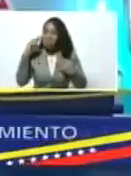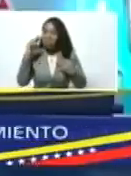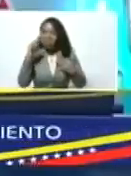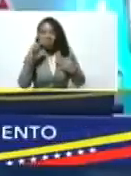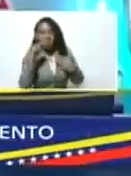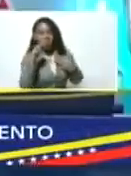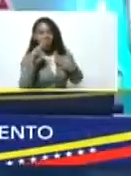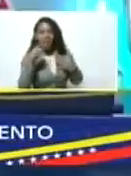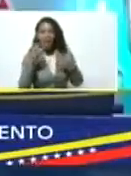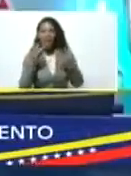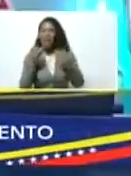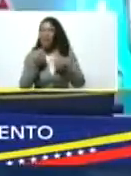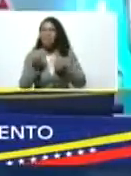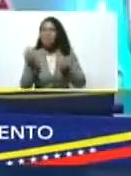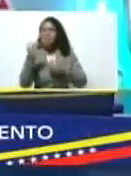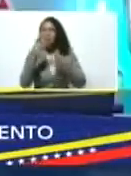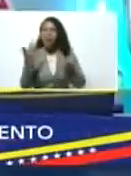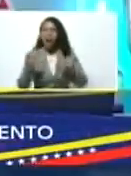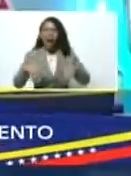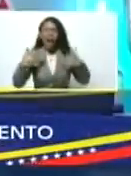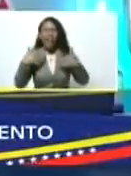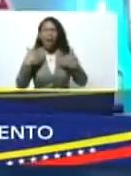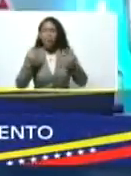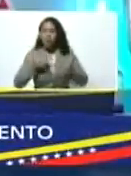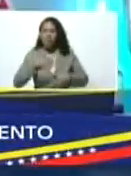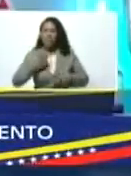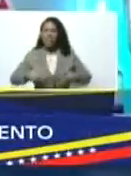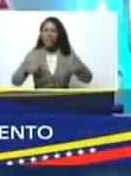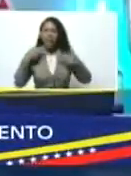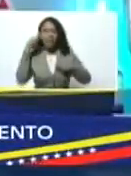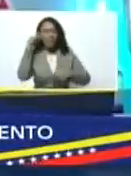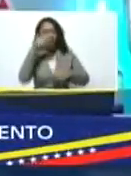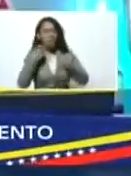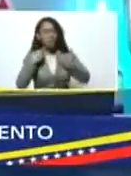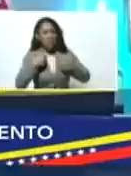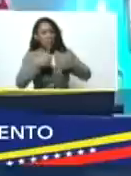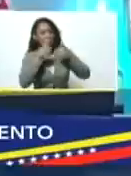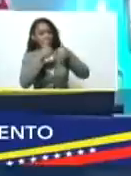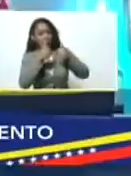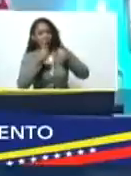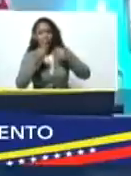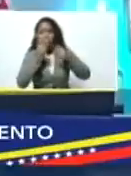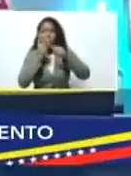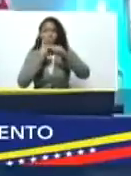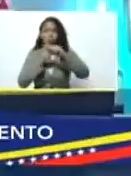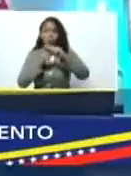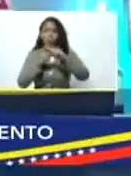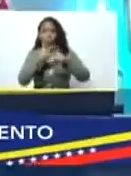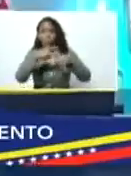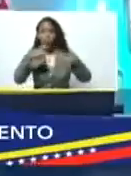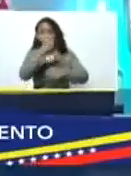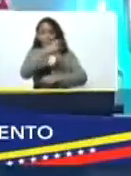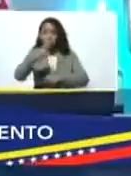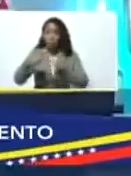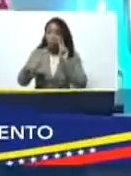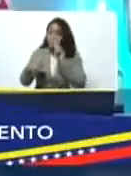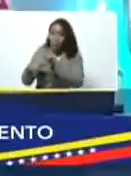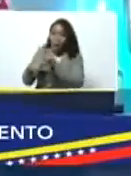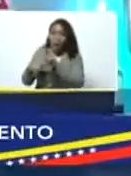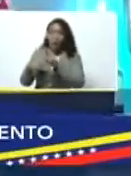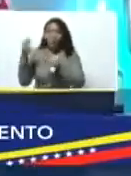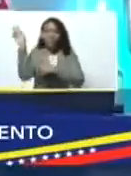¿Qué mayor alegría puede tener uno en la vida? Ver el vivir viviendo, la prosperidad de la gente. La Venezuela